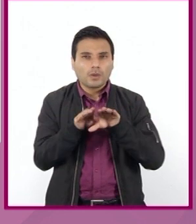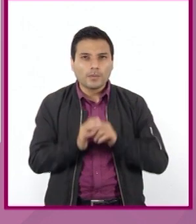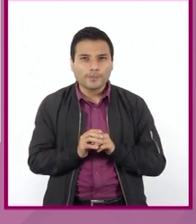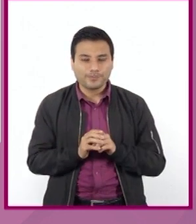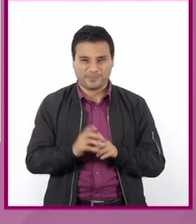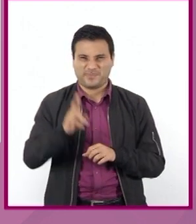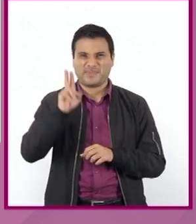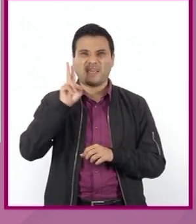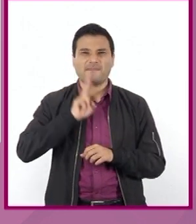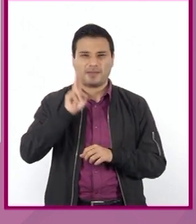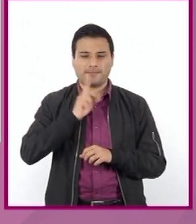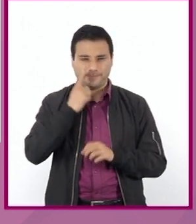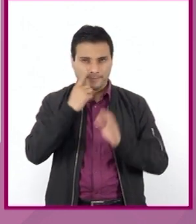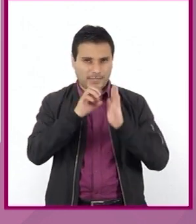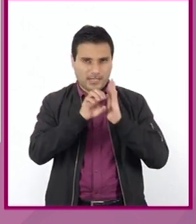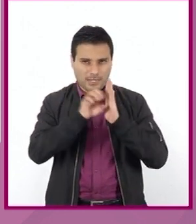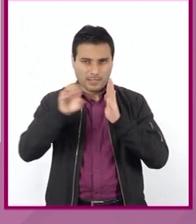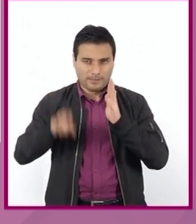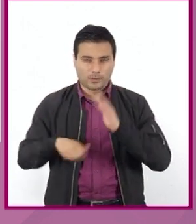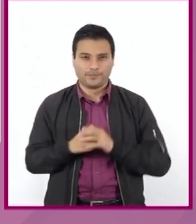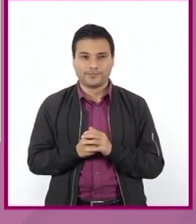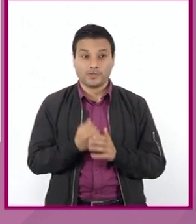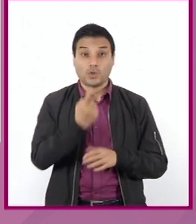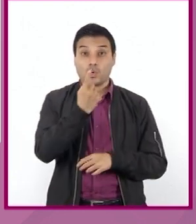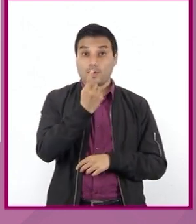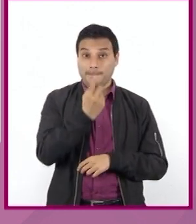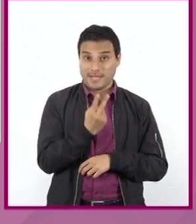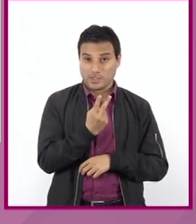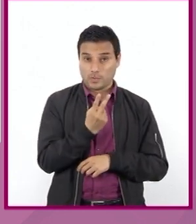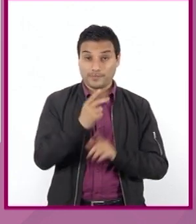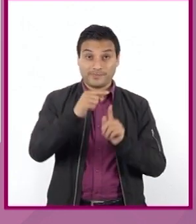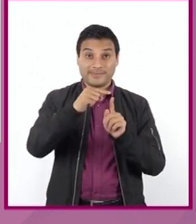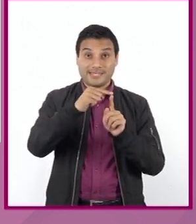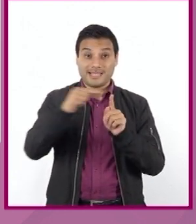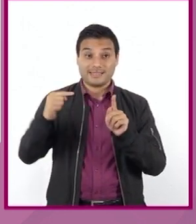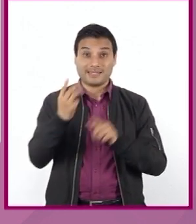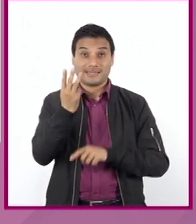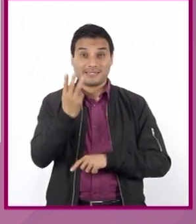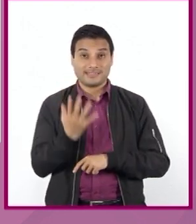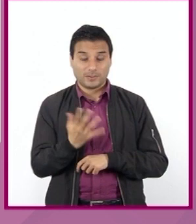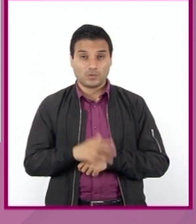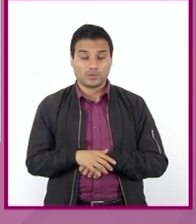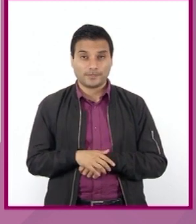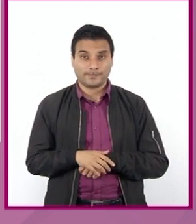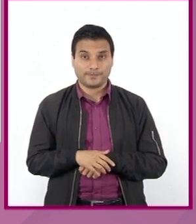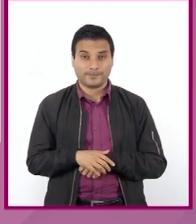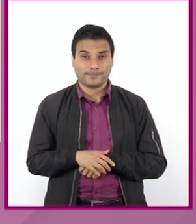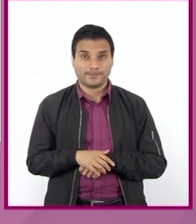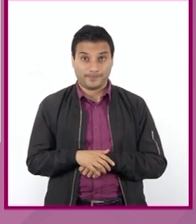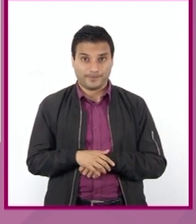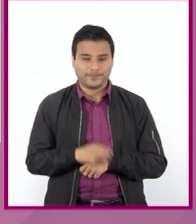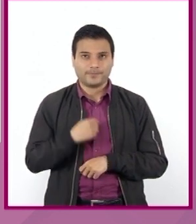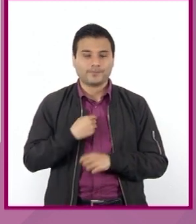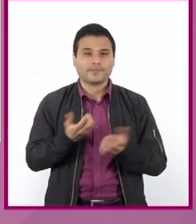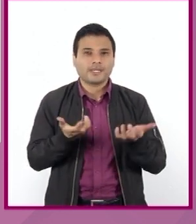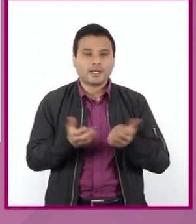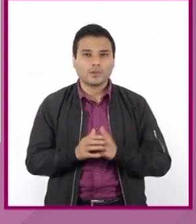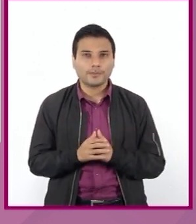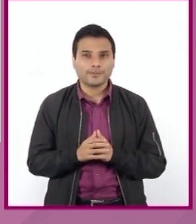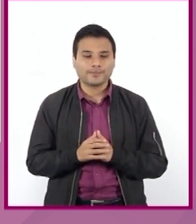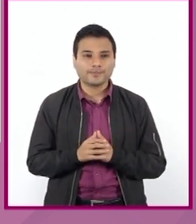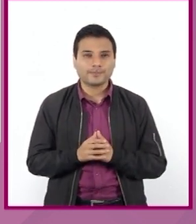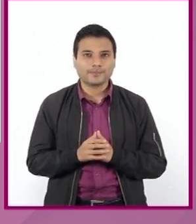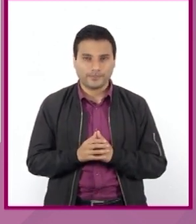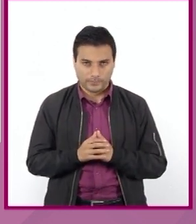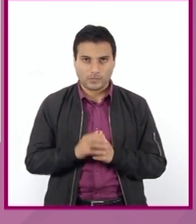por medio de este ejemplo. Un medio entre 3 quintos, lo primero que tenemos que hacer es ubicar